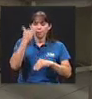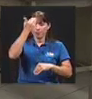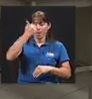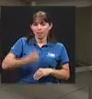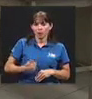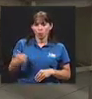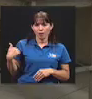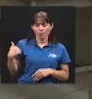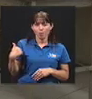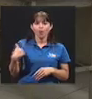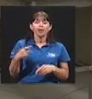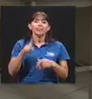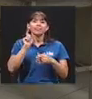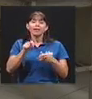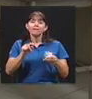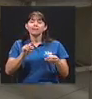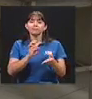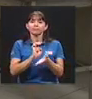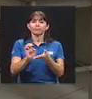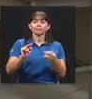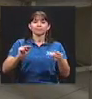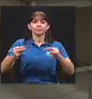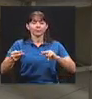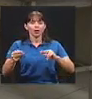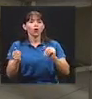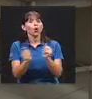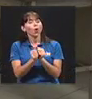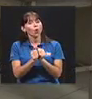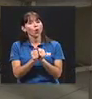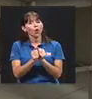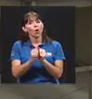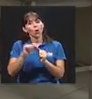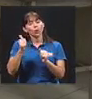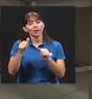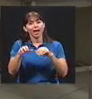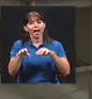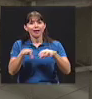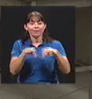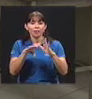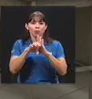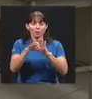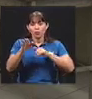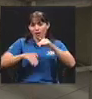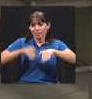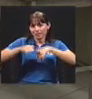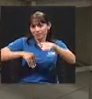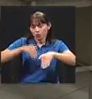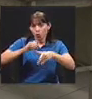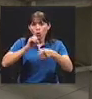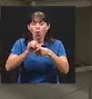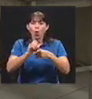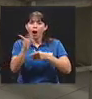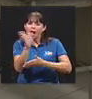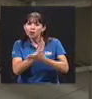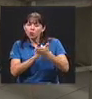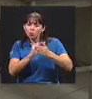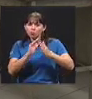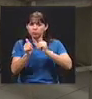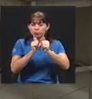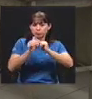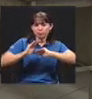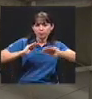pong, debería contrarrestarse desde el crecimiento con alguna actividad simétrica como la natación, por ejemplo, o un arte